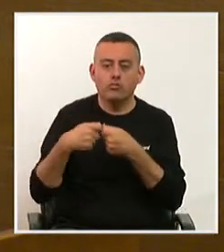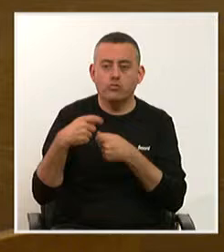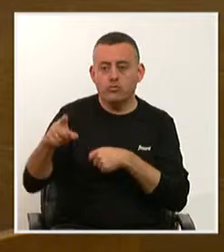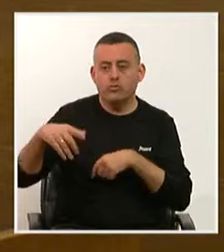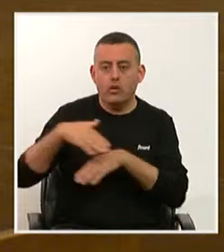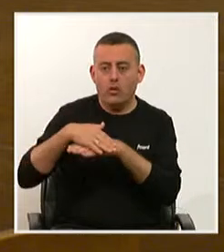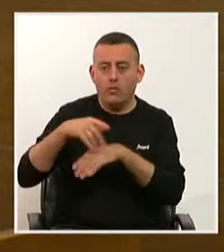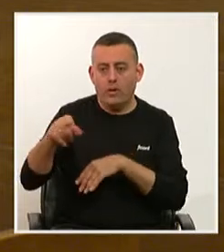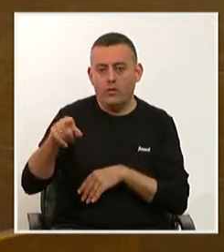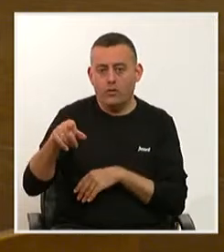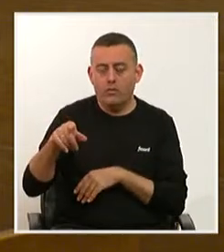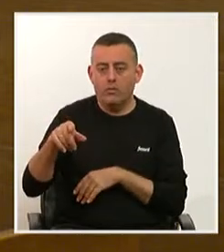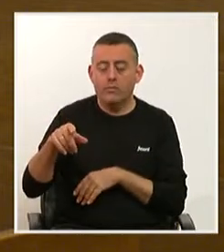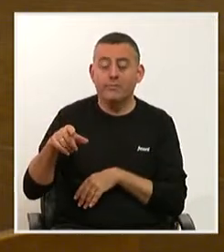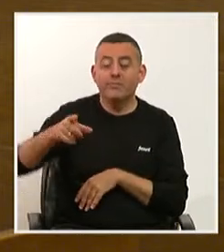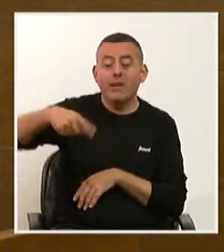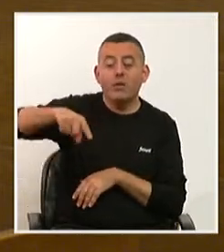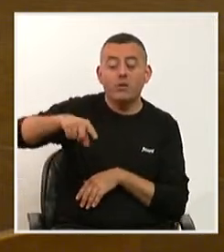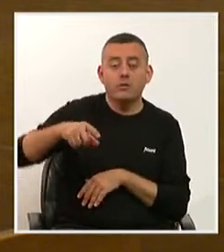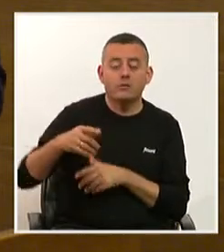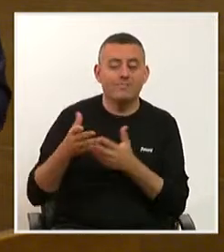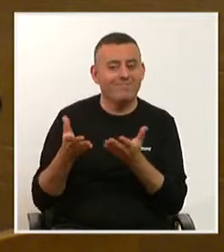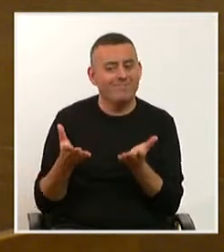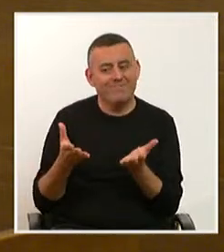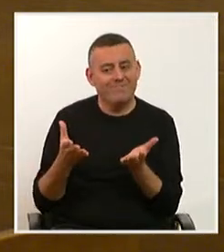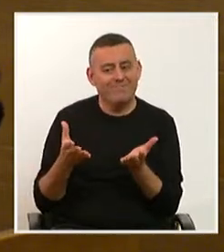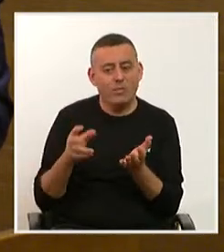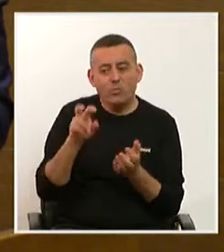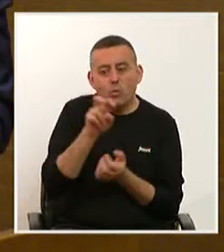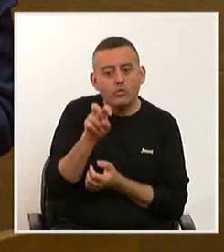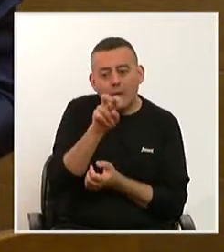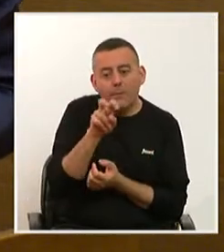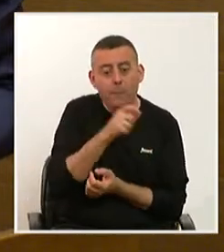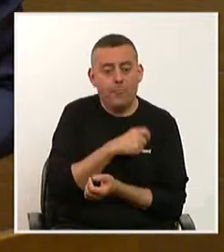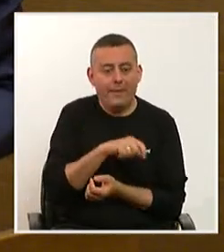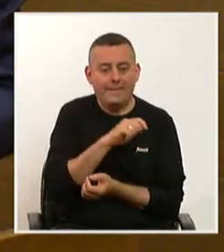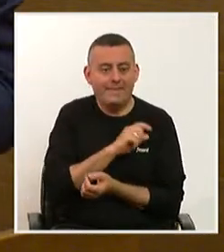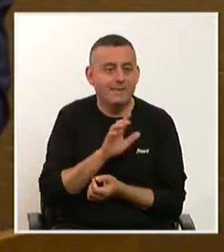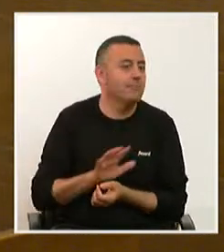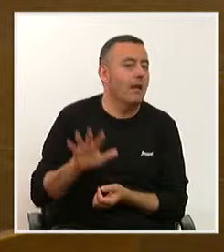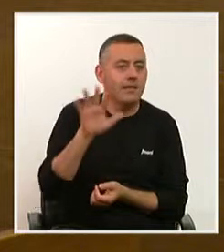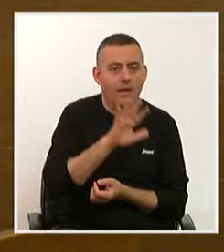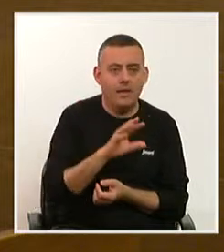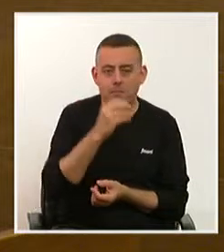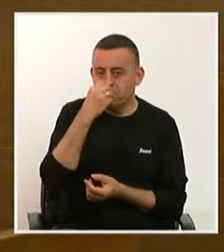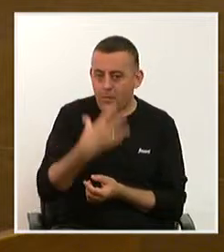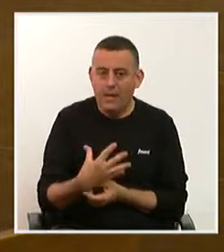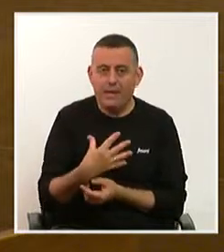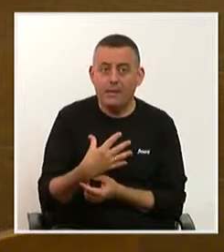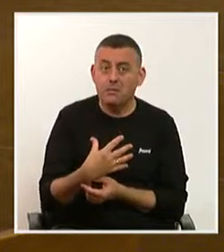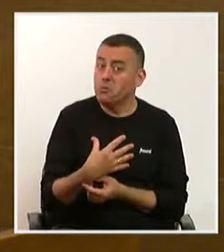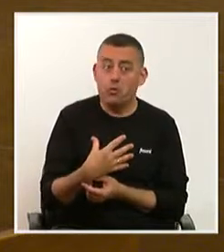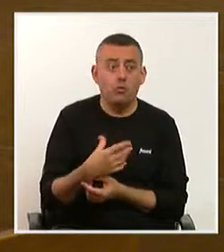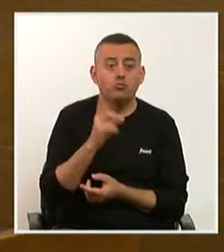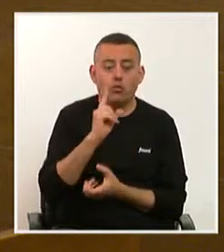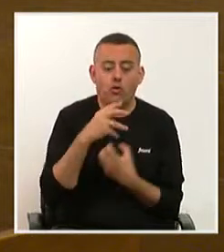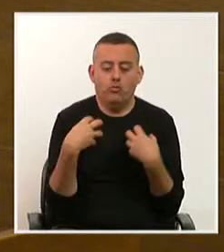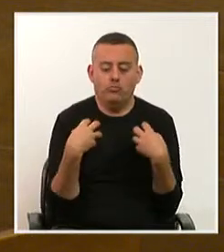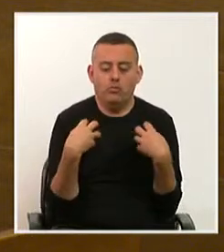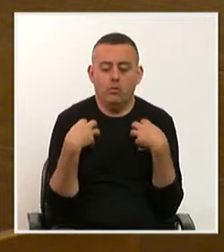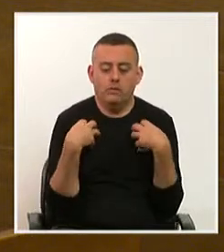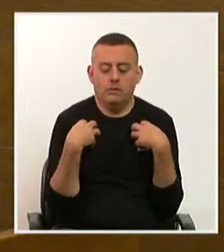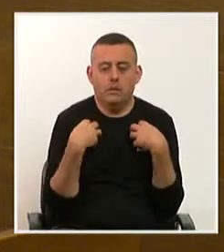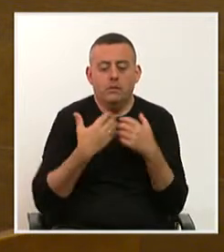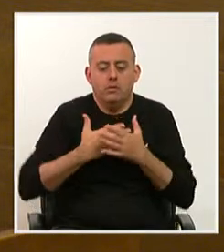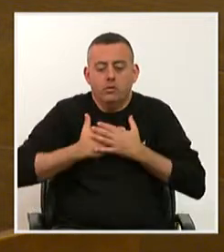persiguen el bien para el conjunto de los españoles no persiguen el interés general de todos los españoles sino solo de una parte de